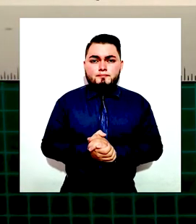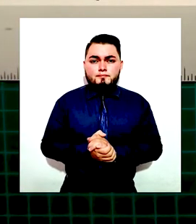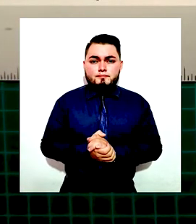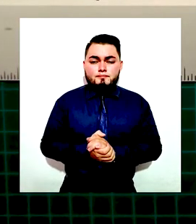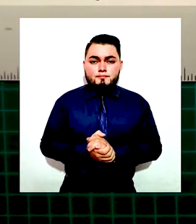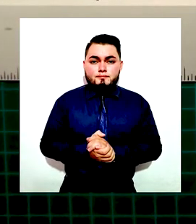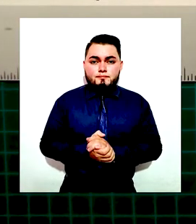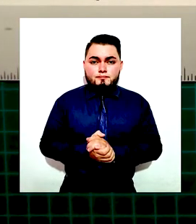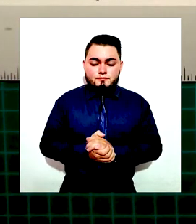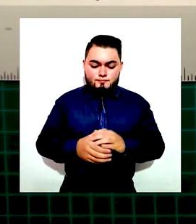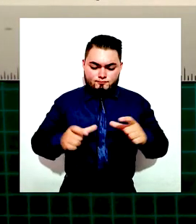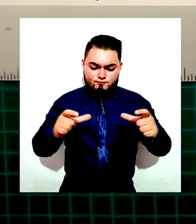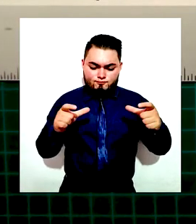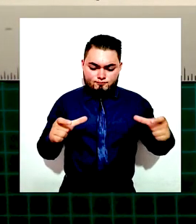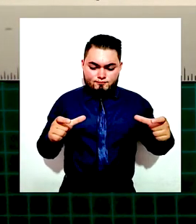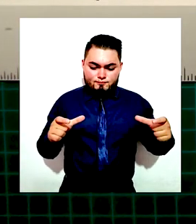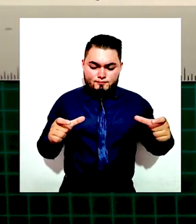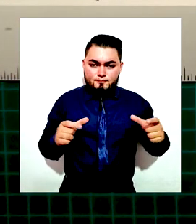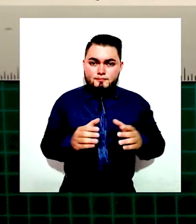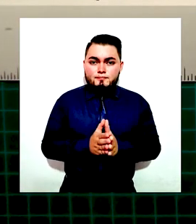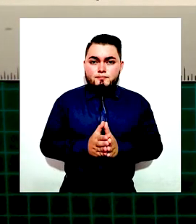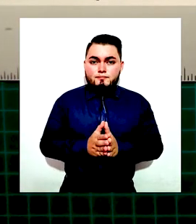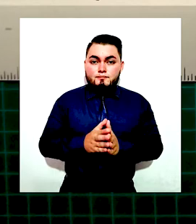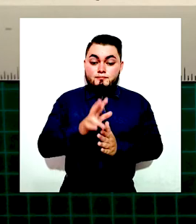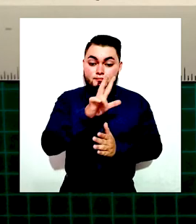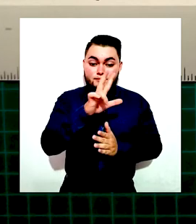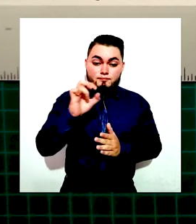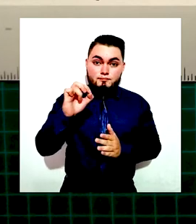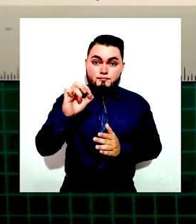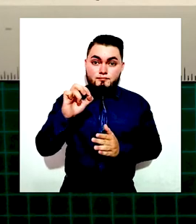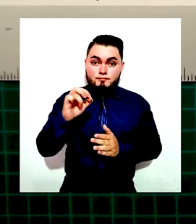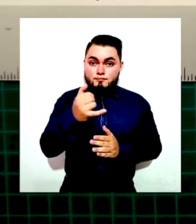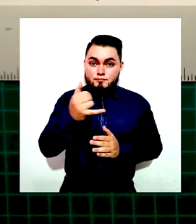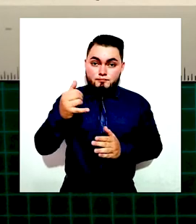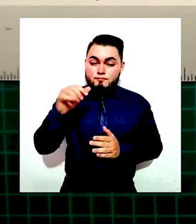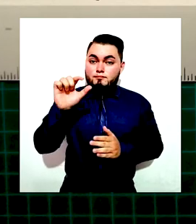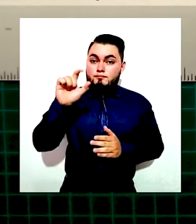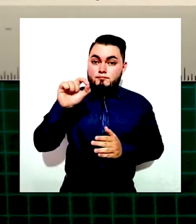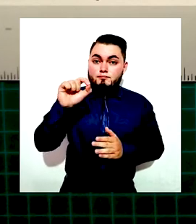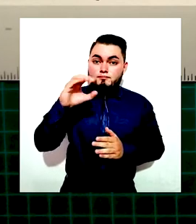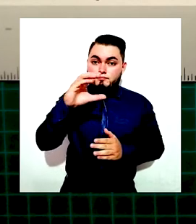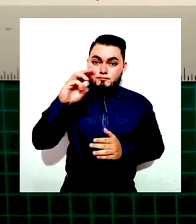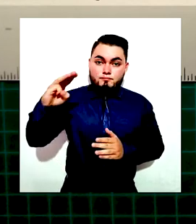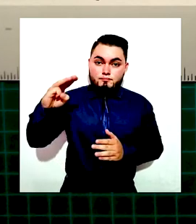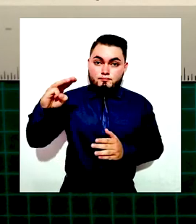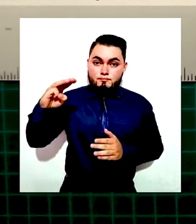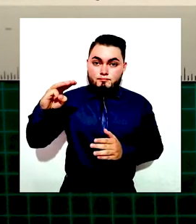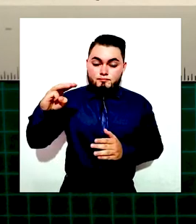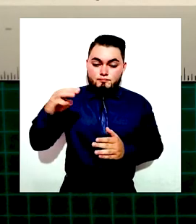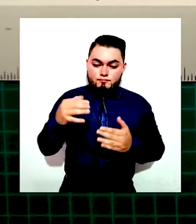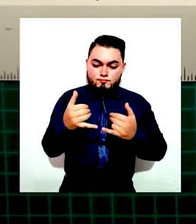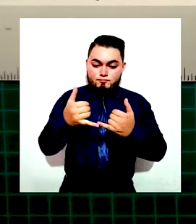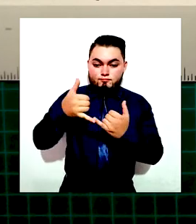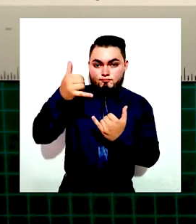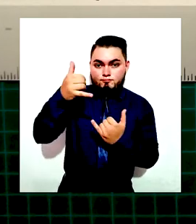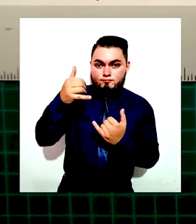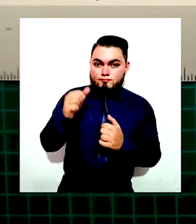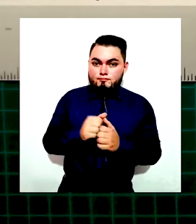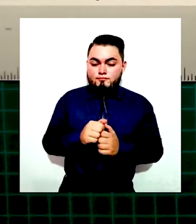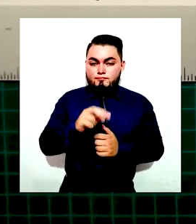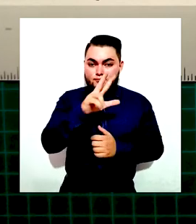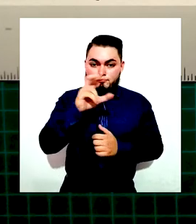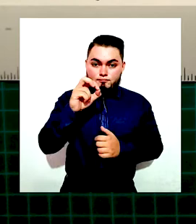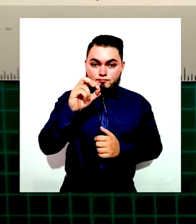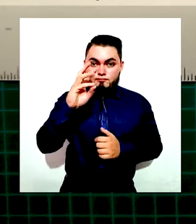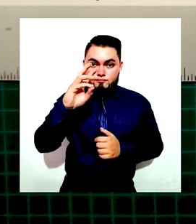medidas quedarán: lámina de plástico 30 por 20 centímetros, una tira de foamy de 30 por 5 centímetros y